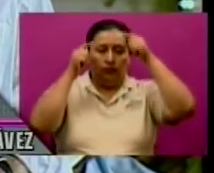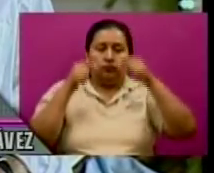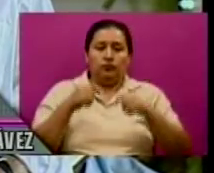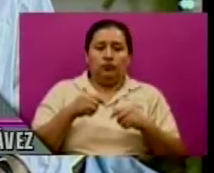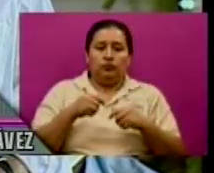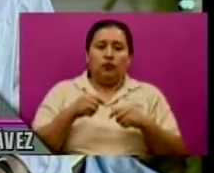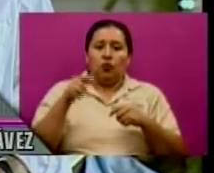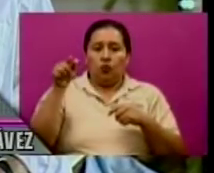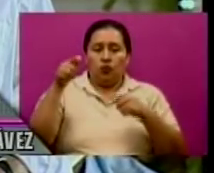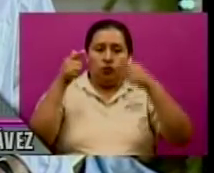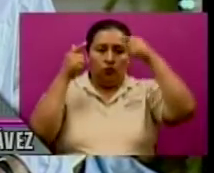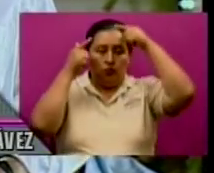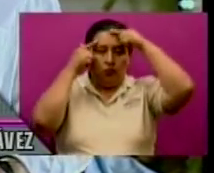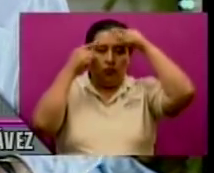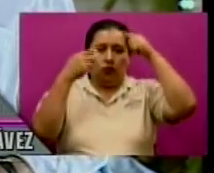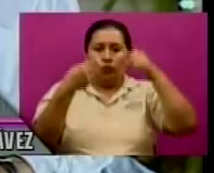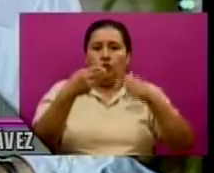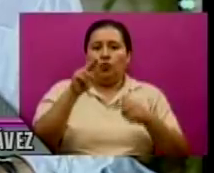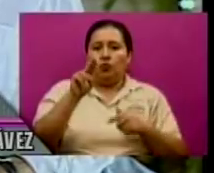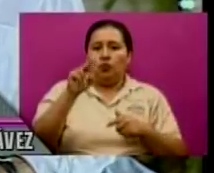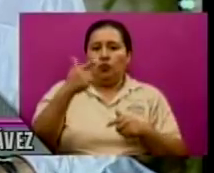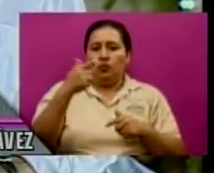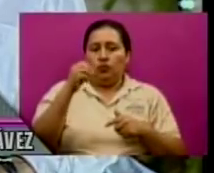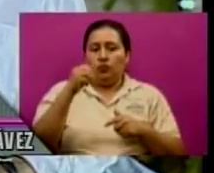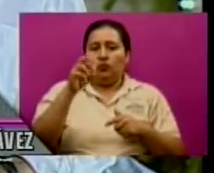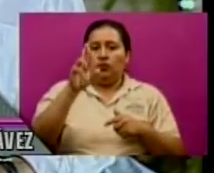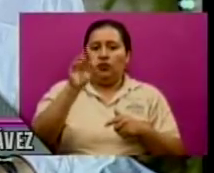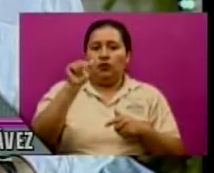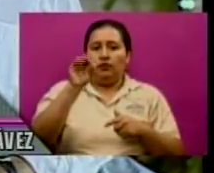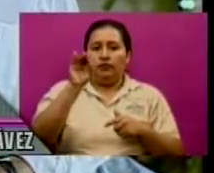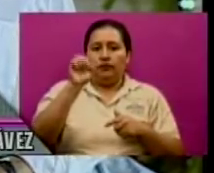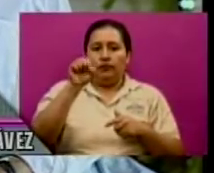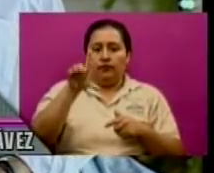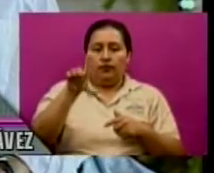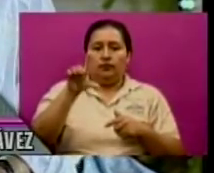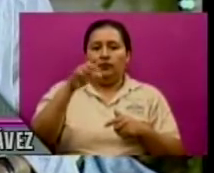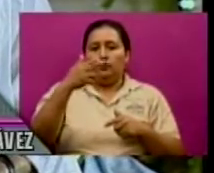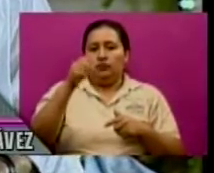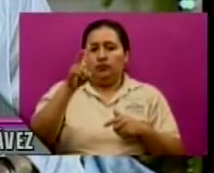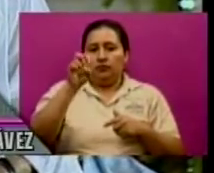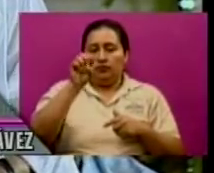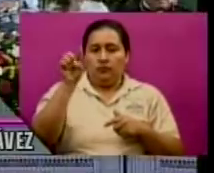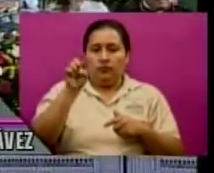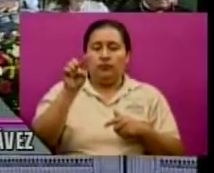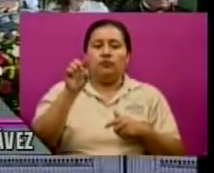Hugo Chávez Frías, Hugo Rafael, comandante, presidente,